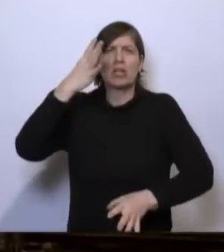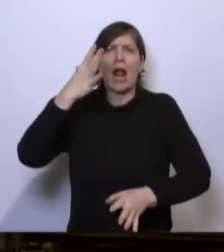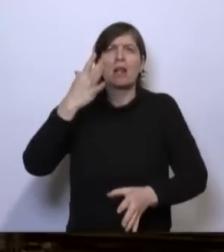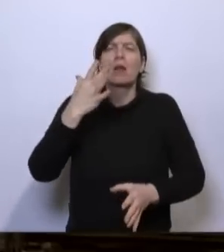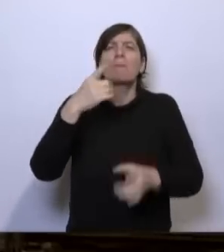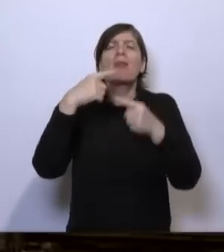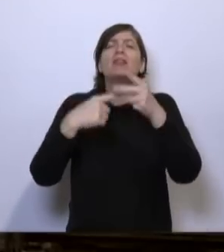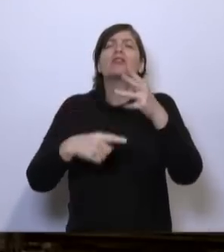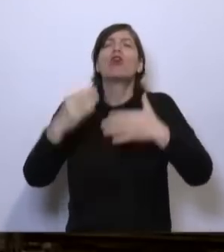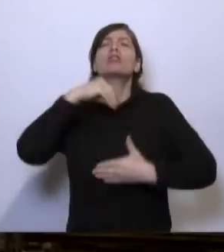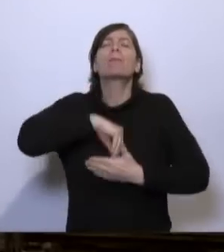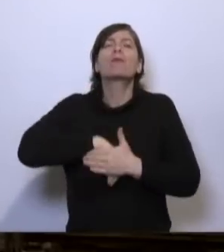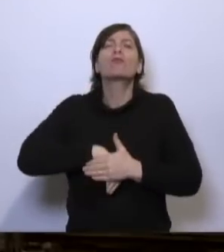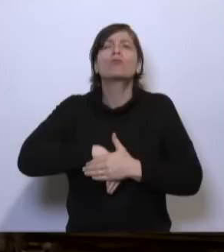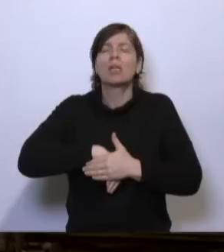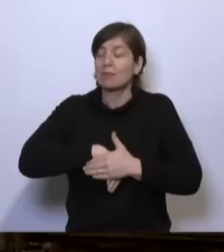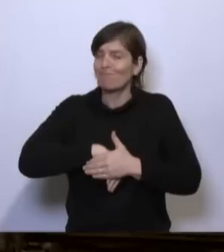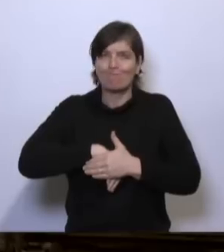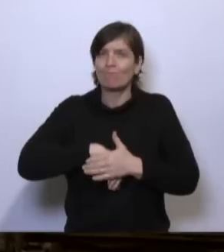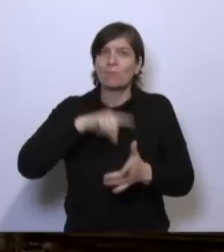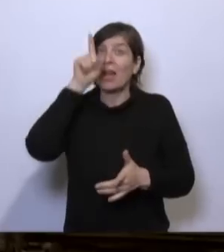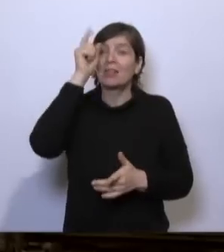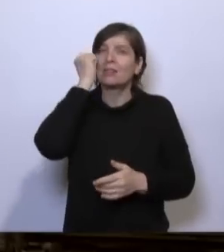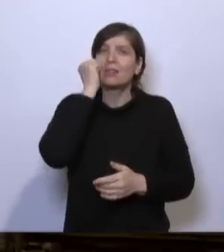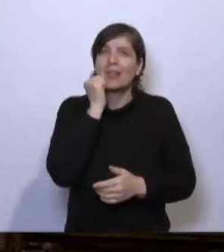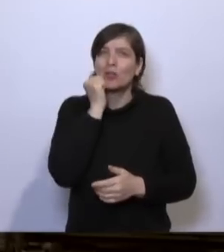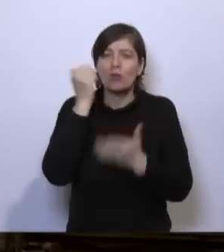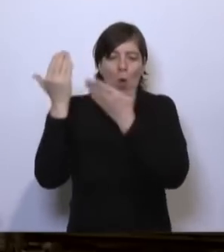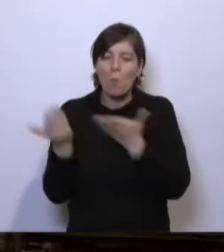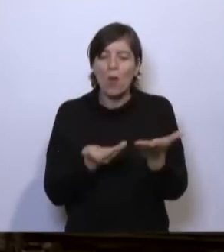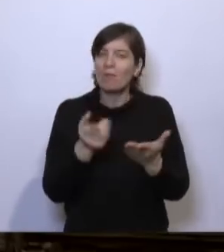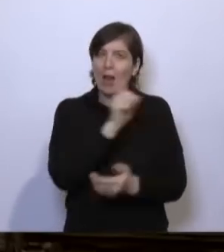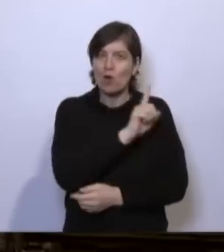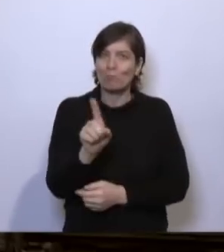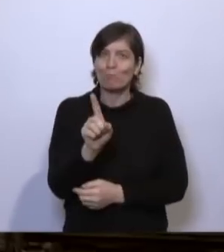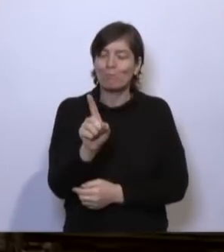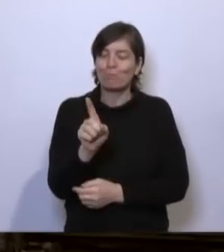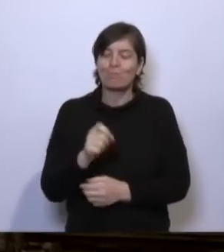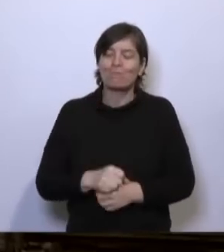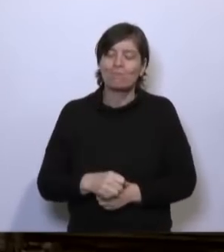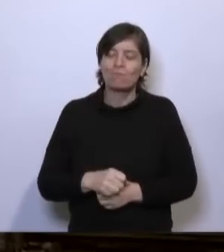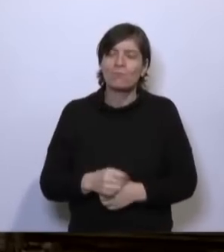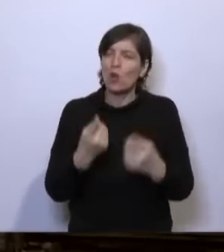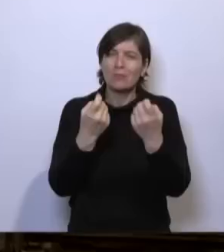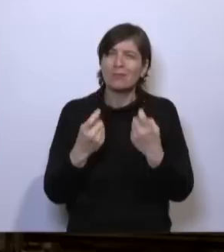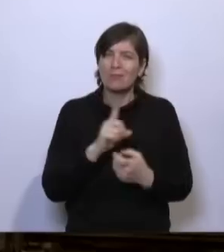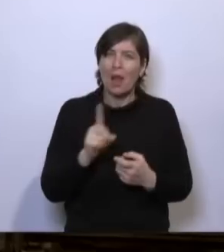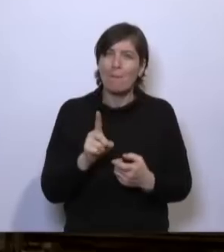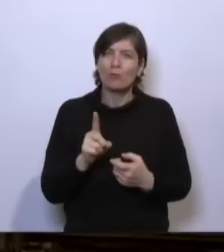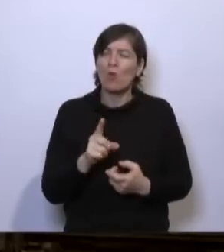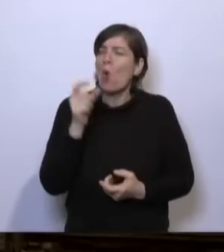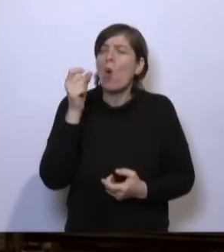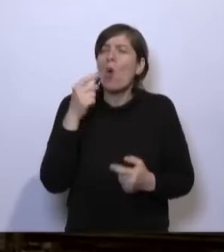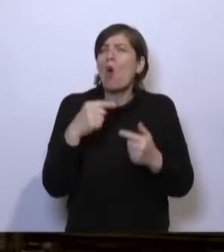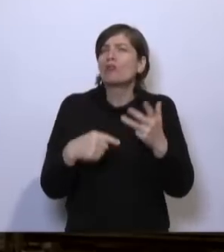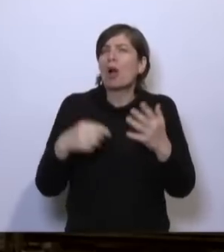cosas profundas. Y el Señor hoy nos muestra que no es así, que con imágenes